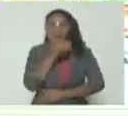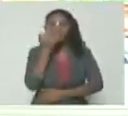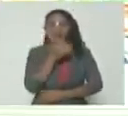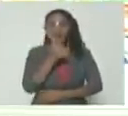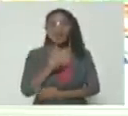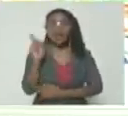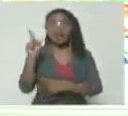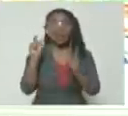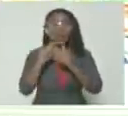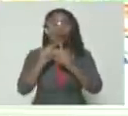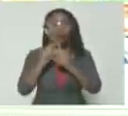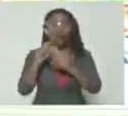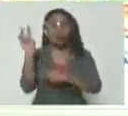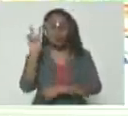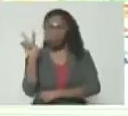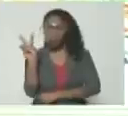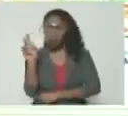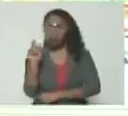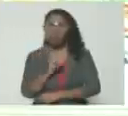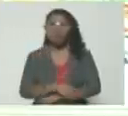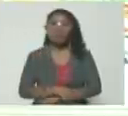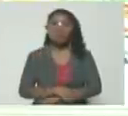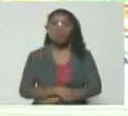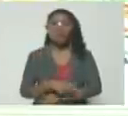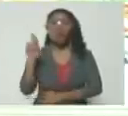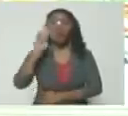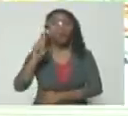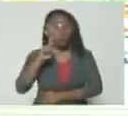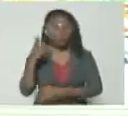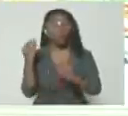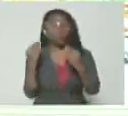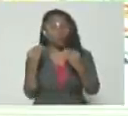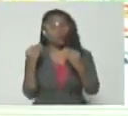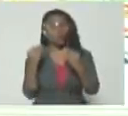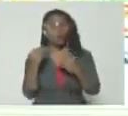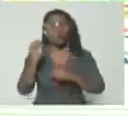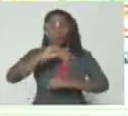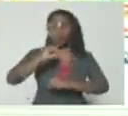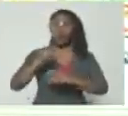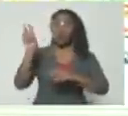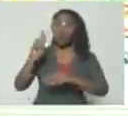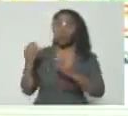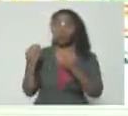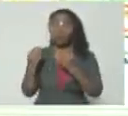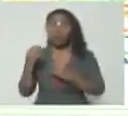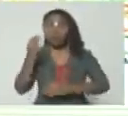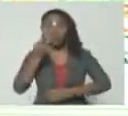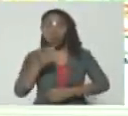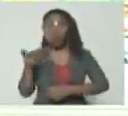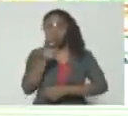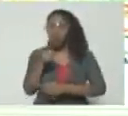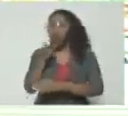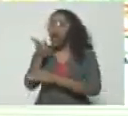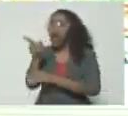Esa palabra es venezolana. ¿Qué dice? La usamos mucho. La usamos mucho. Búscalo ahí